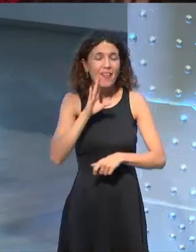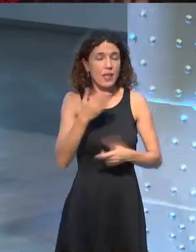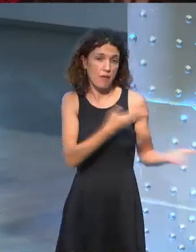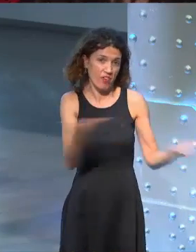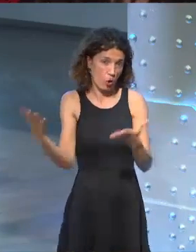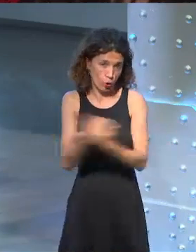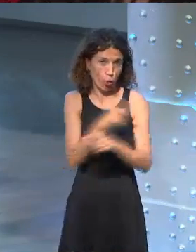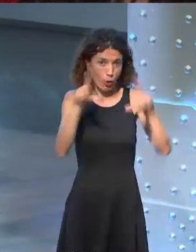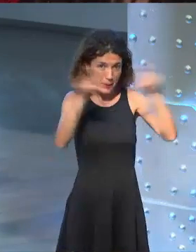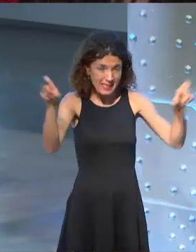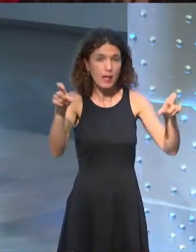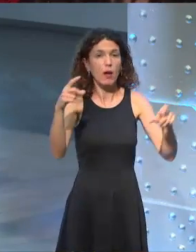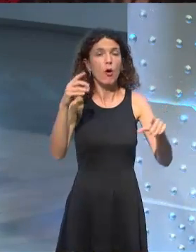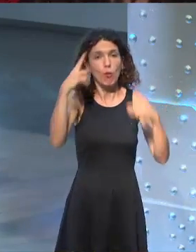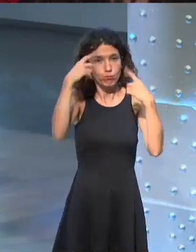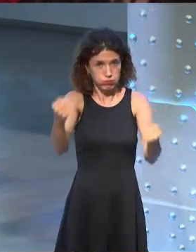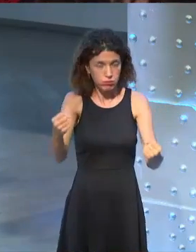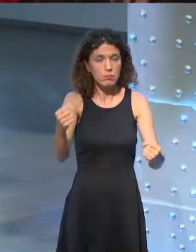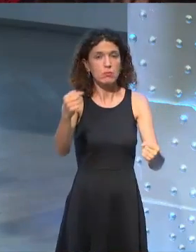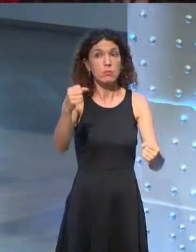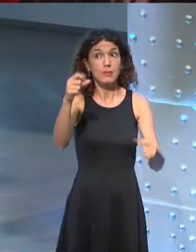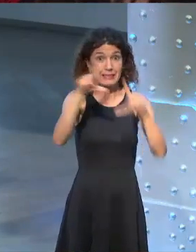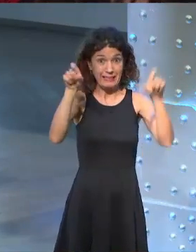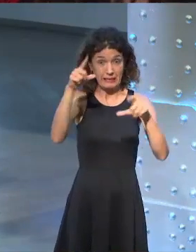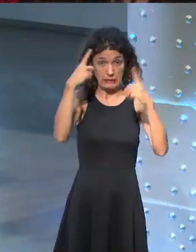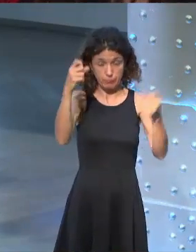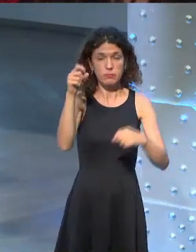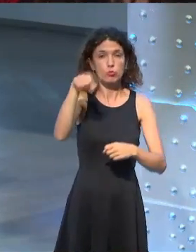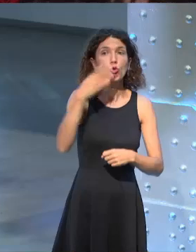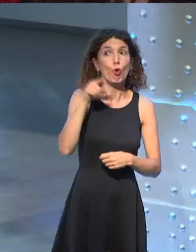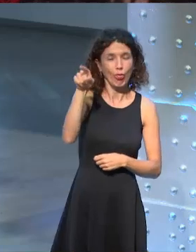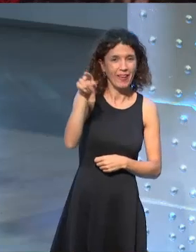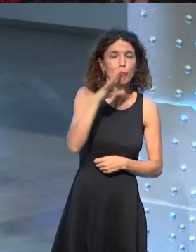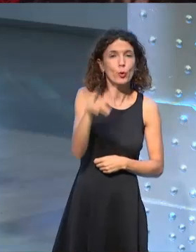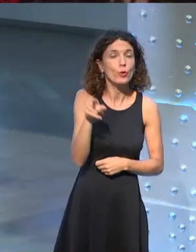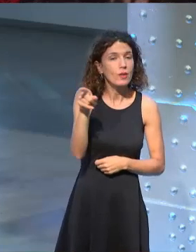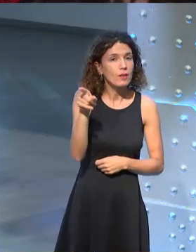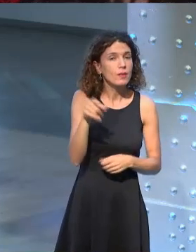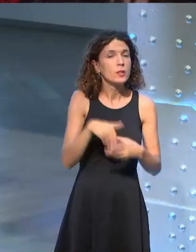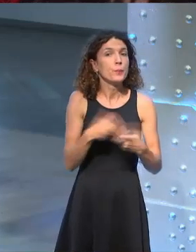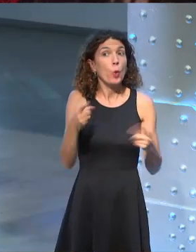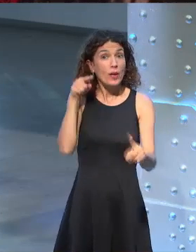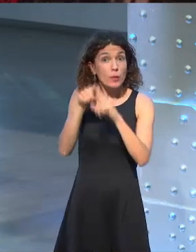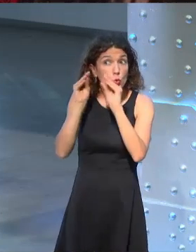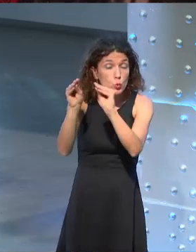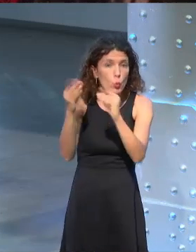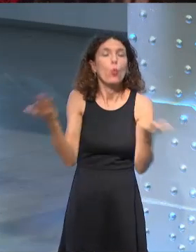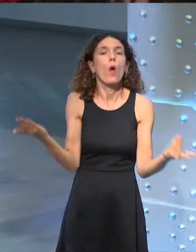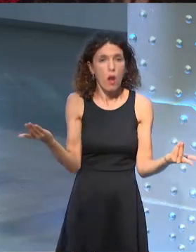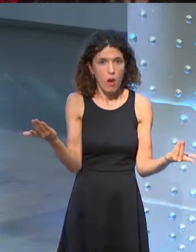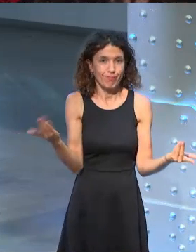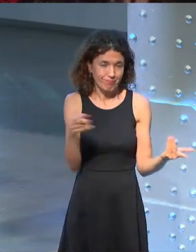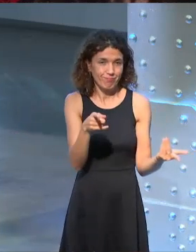mundo a conocerla, porque precisamente uno de los objetivos es